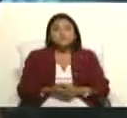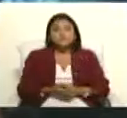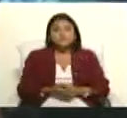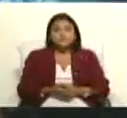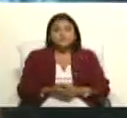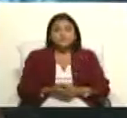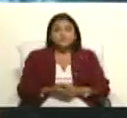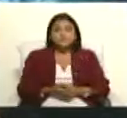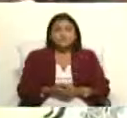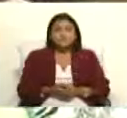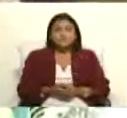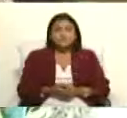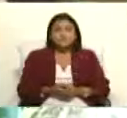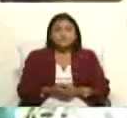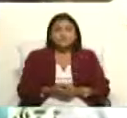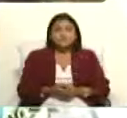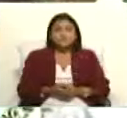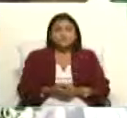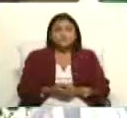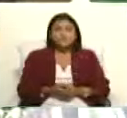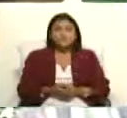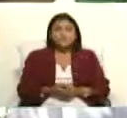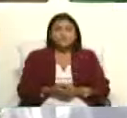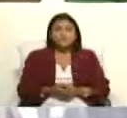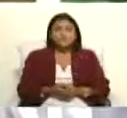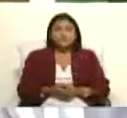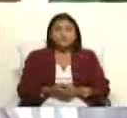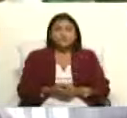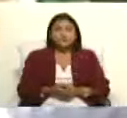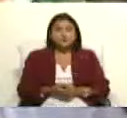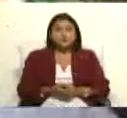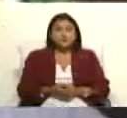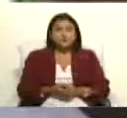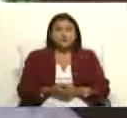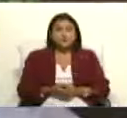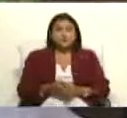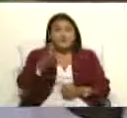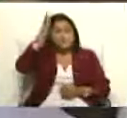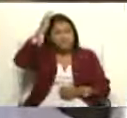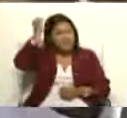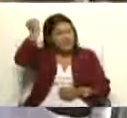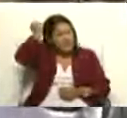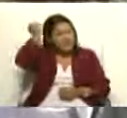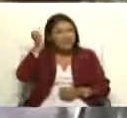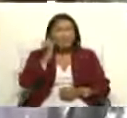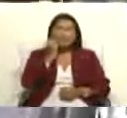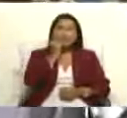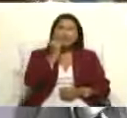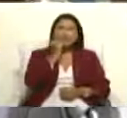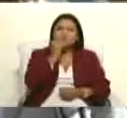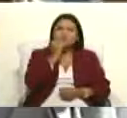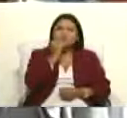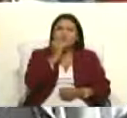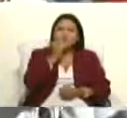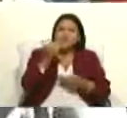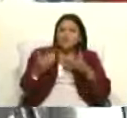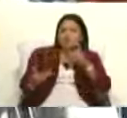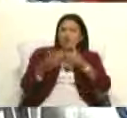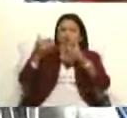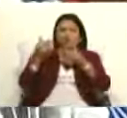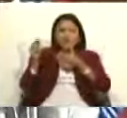adentro pueblo que no lo atiende nadie embajador insolente van a amenazarnos